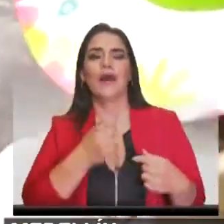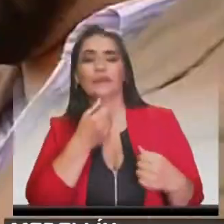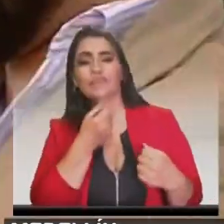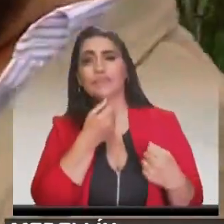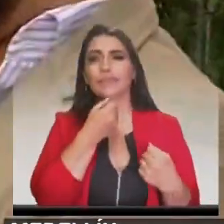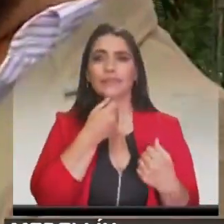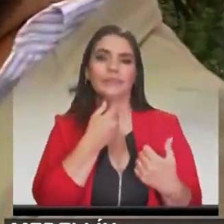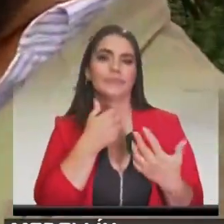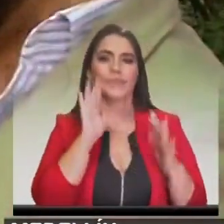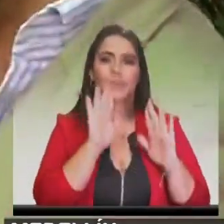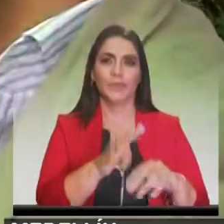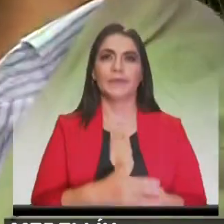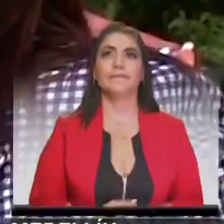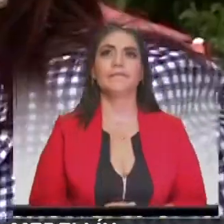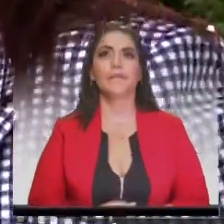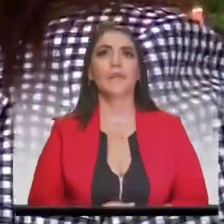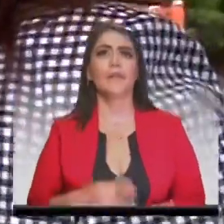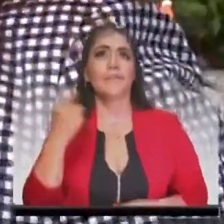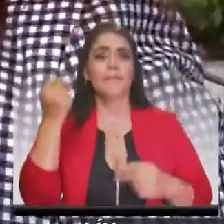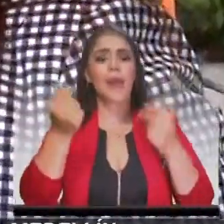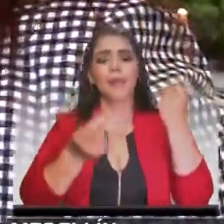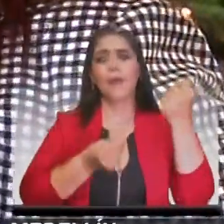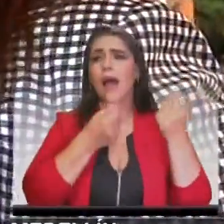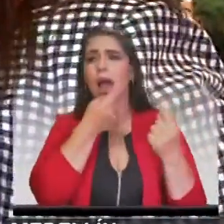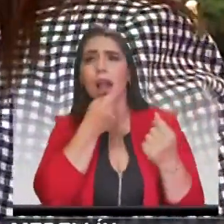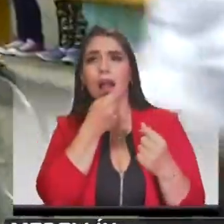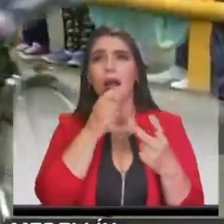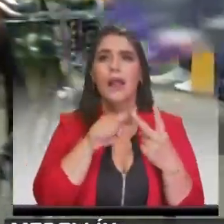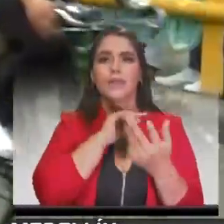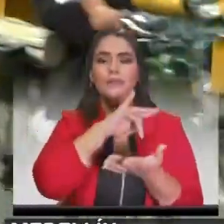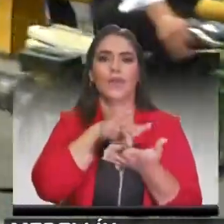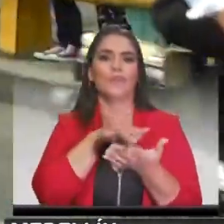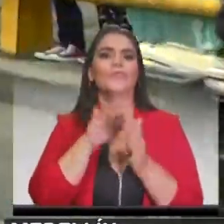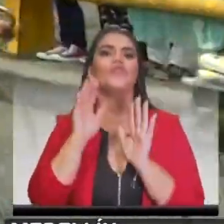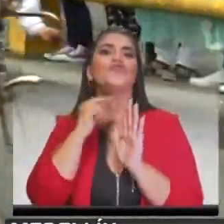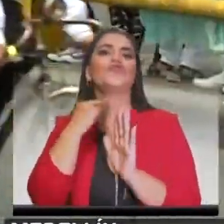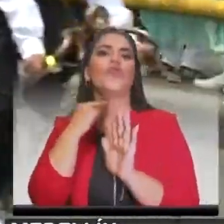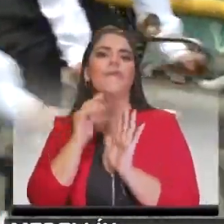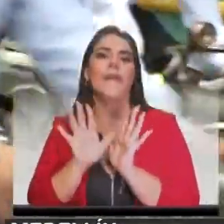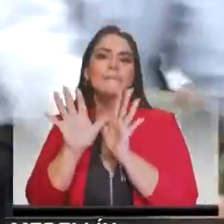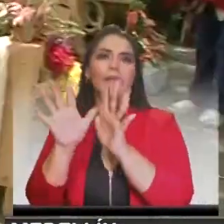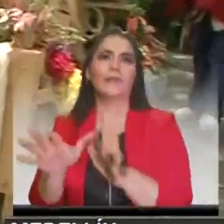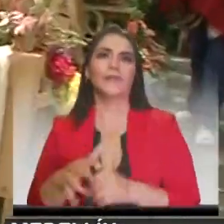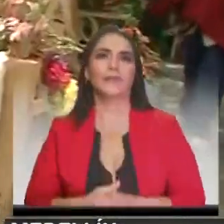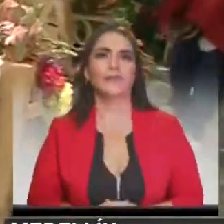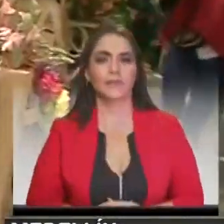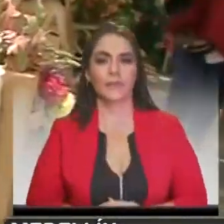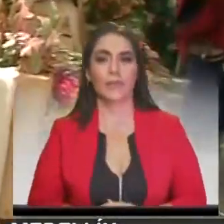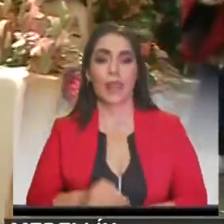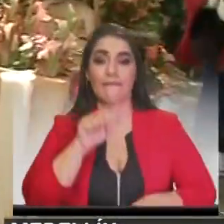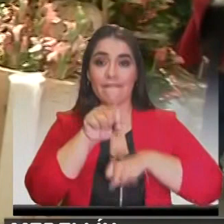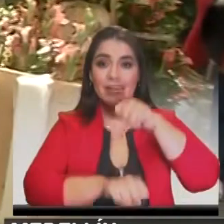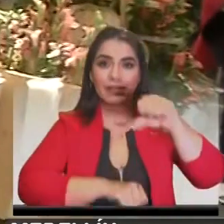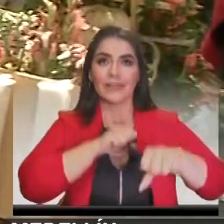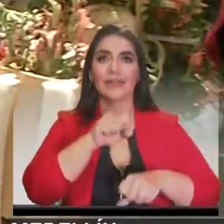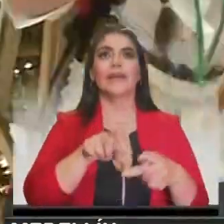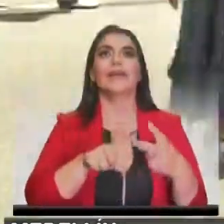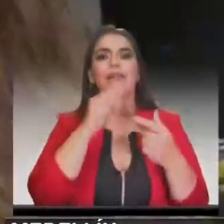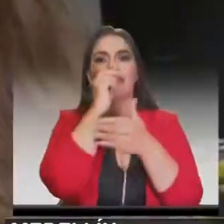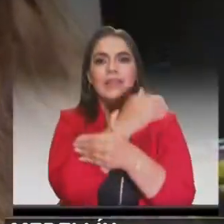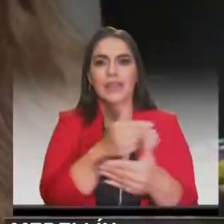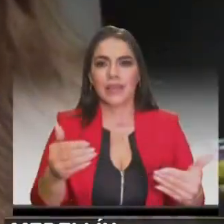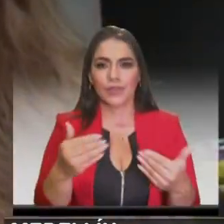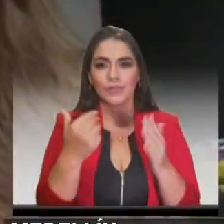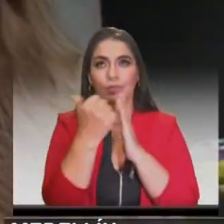Medellín, los conciertos y escenarios de ciudad, el concurso de feria al ritmo de bici y la programación infantil.